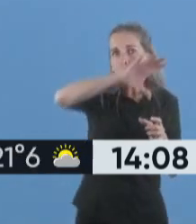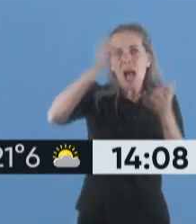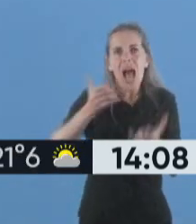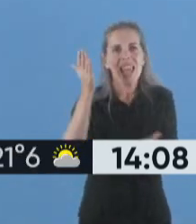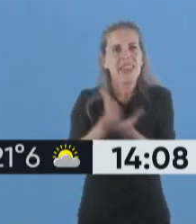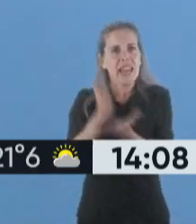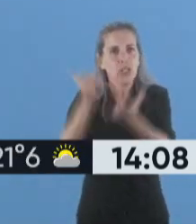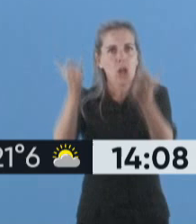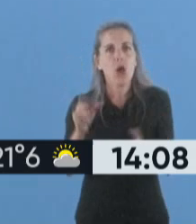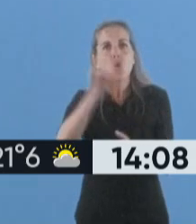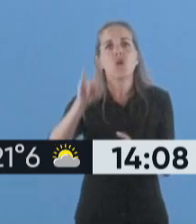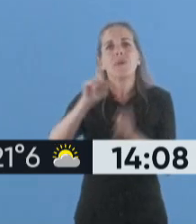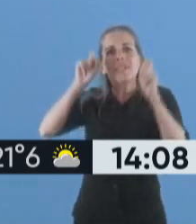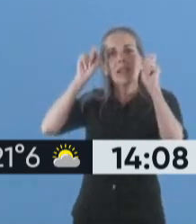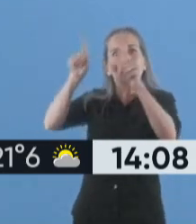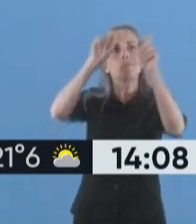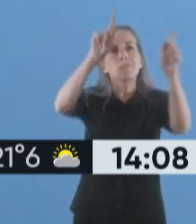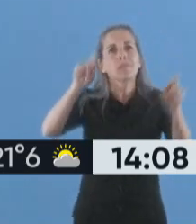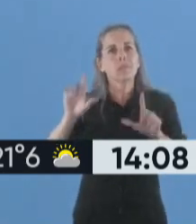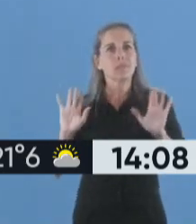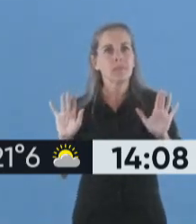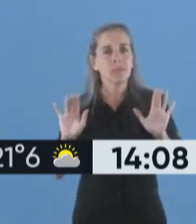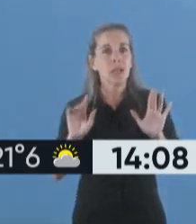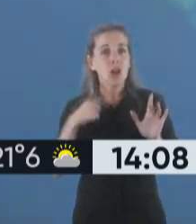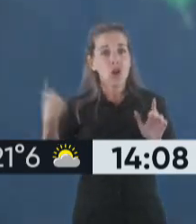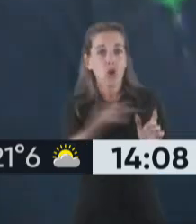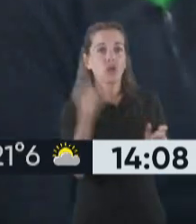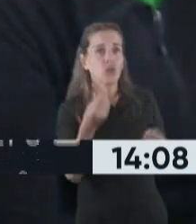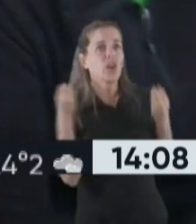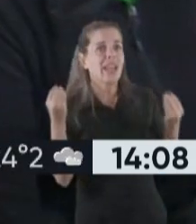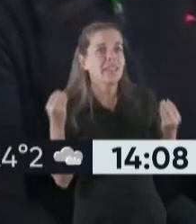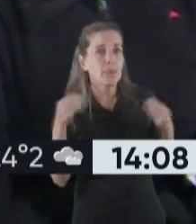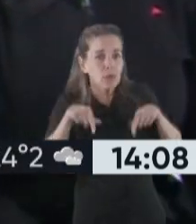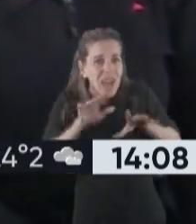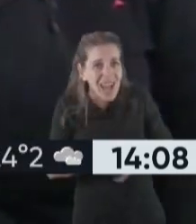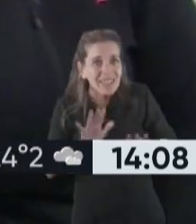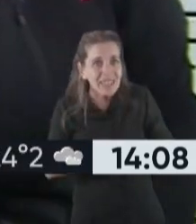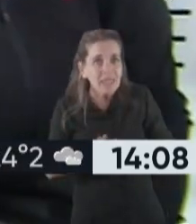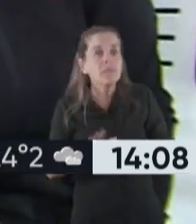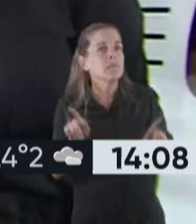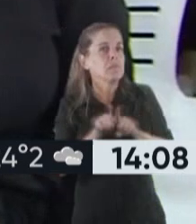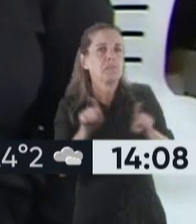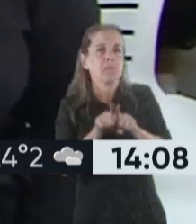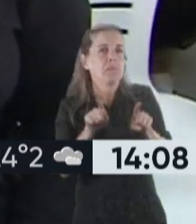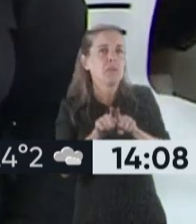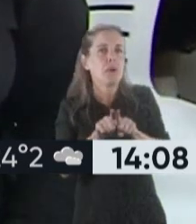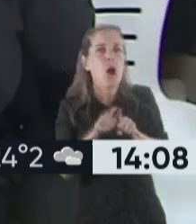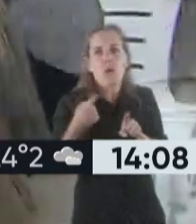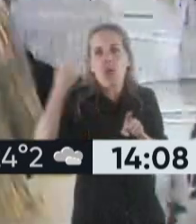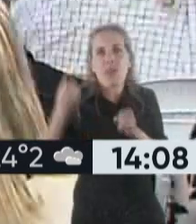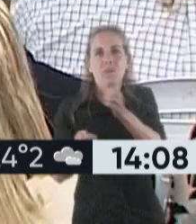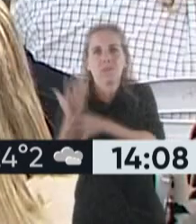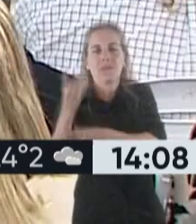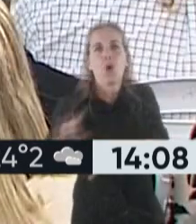contar con una universidad propia. Y que lo que estamos haciendo con estas cosas, como cuando creamos la